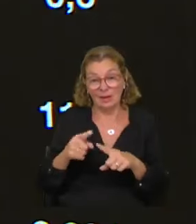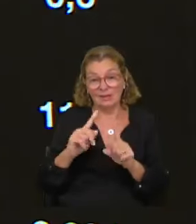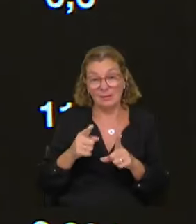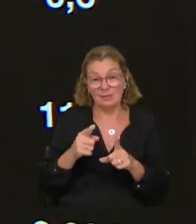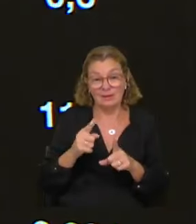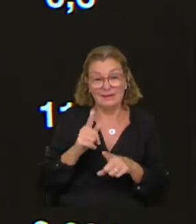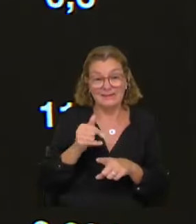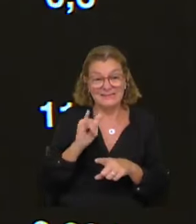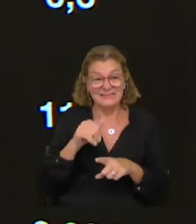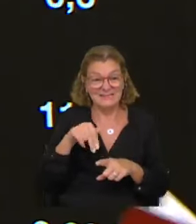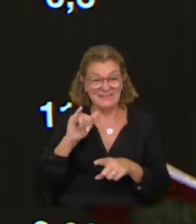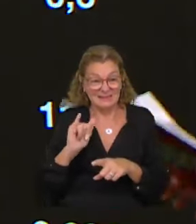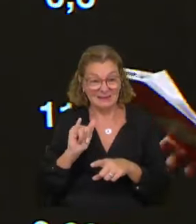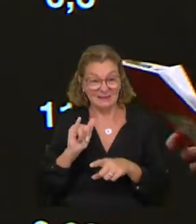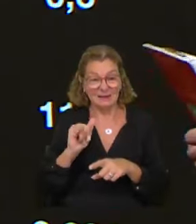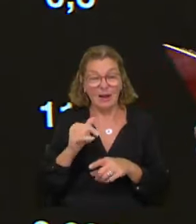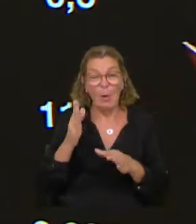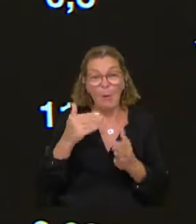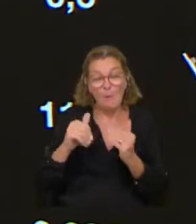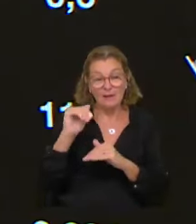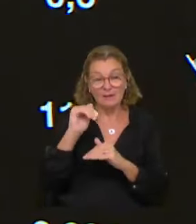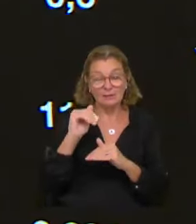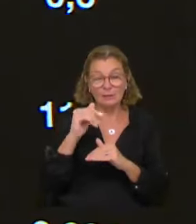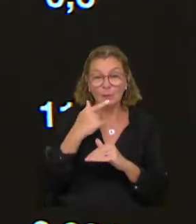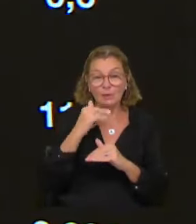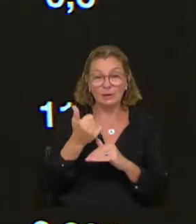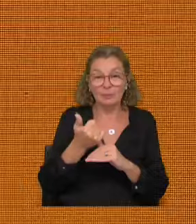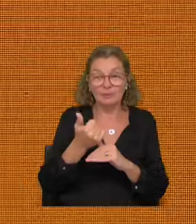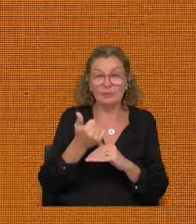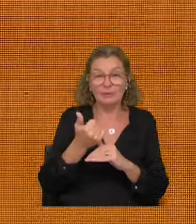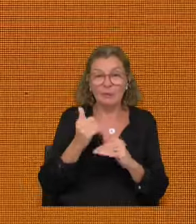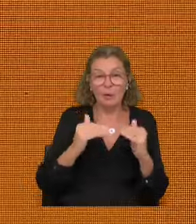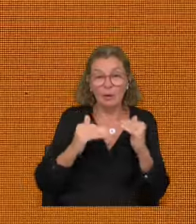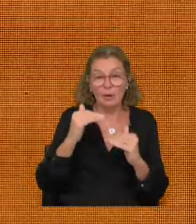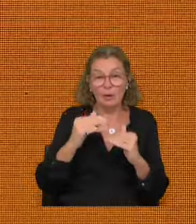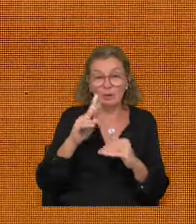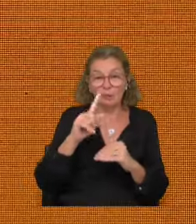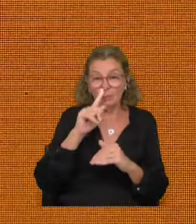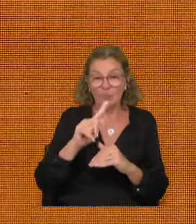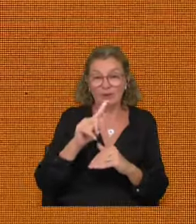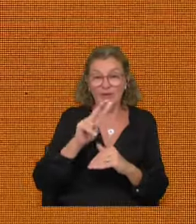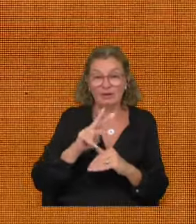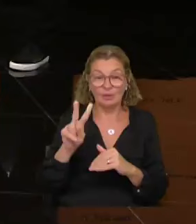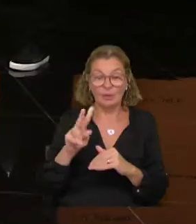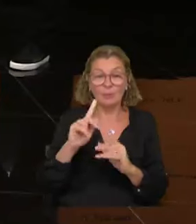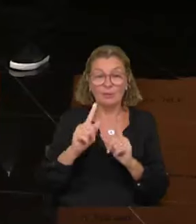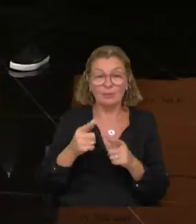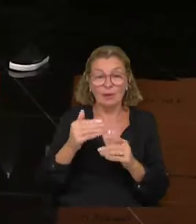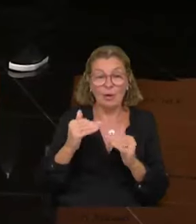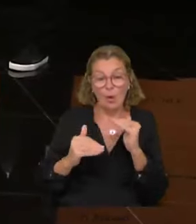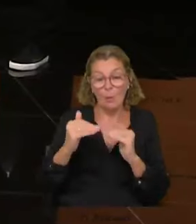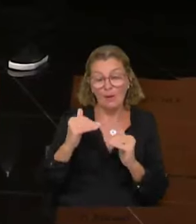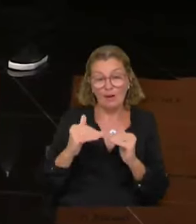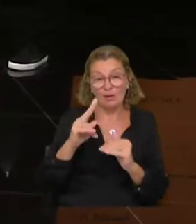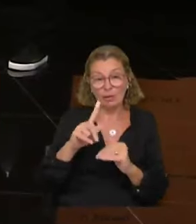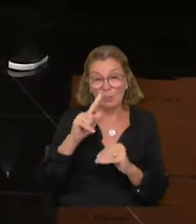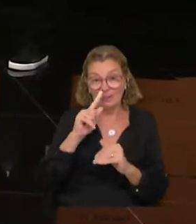shini hay un aumento en dos indicadores eh En comparación con 2022 pero también en comparación con